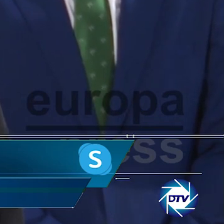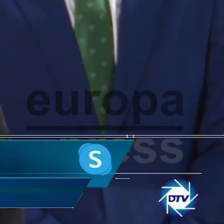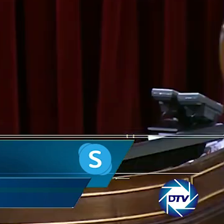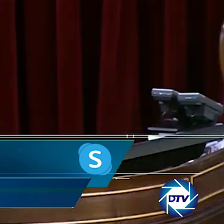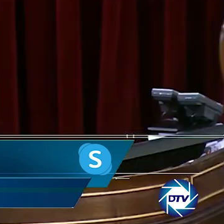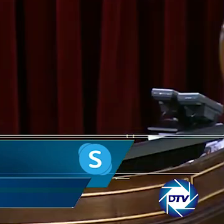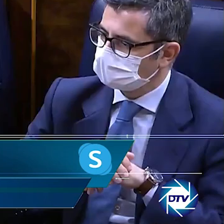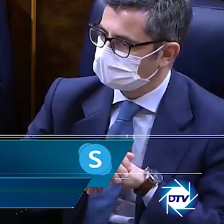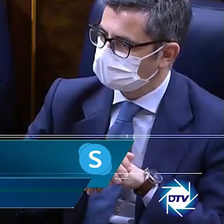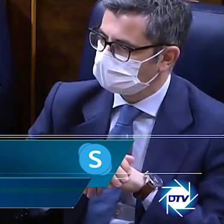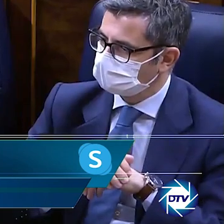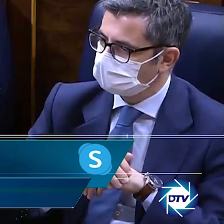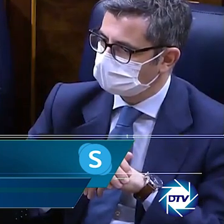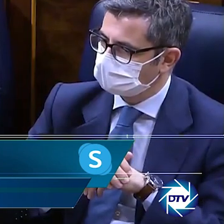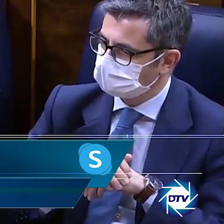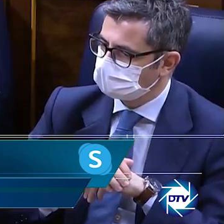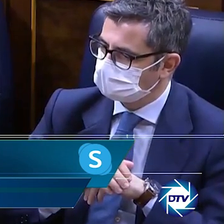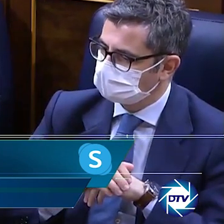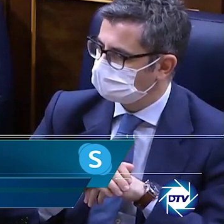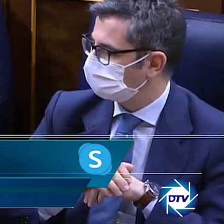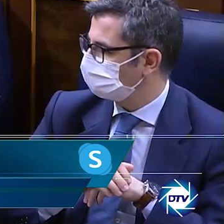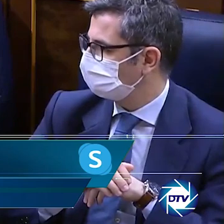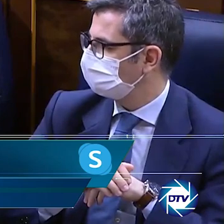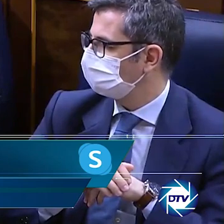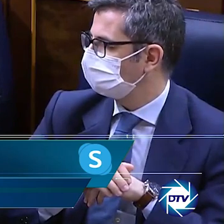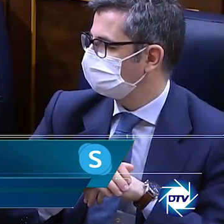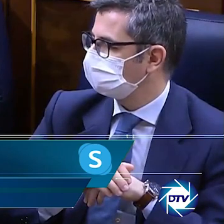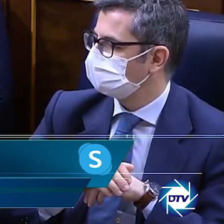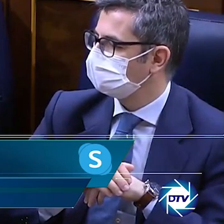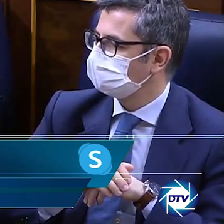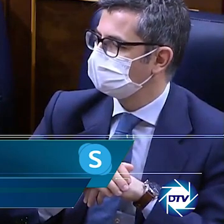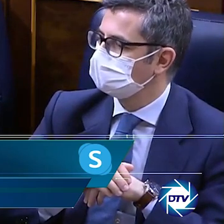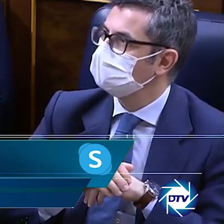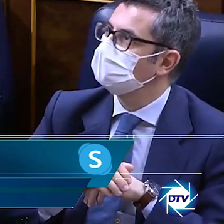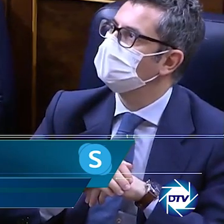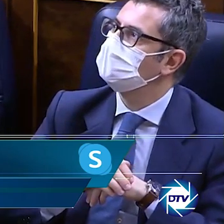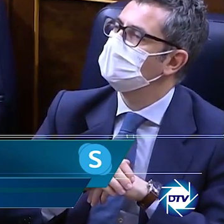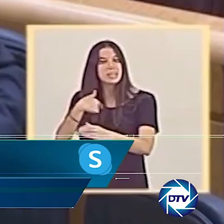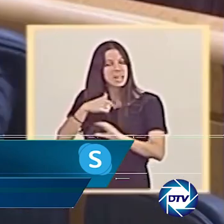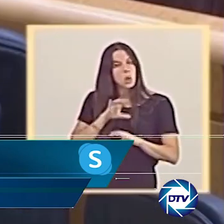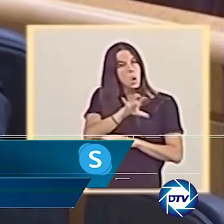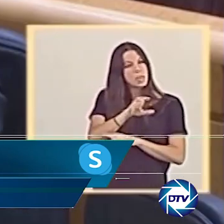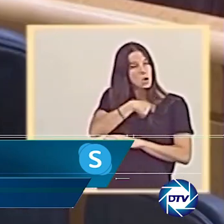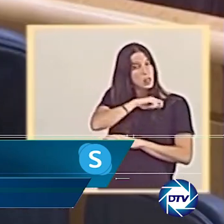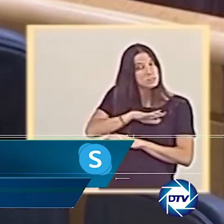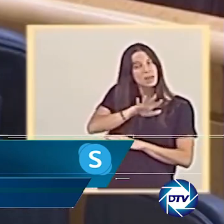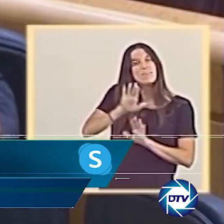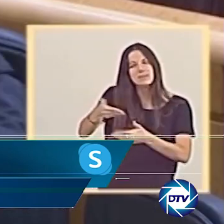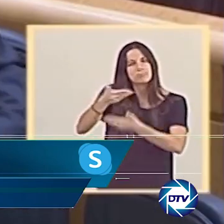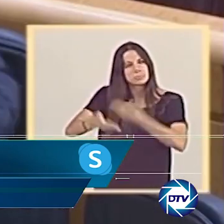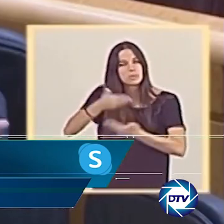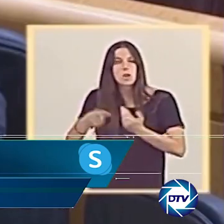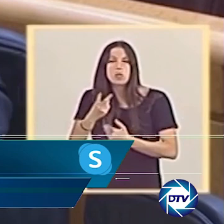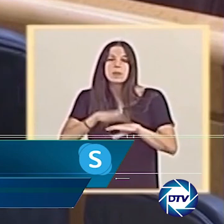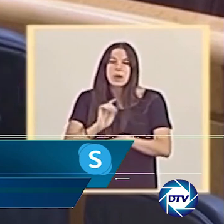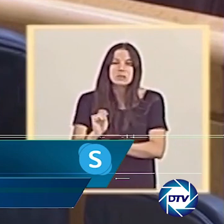más que 18, y además de todo eso, los golpistas catalanes han presentado denuncia por el pinchazo de 17, ni siquiera los 18 de los que habló